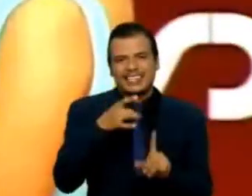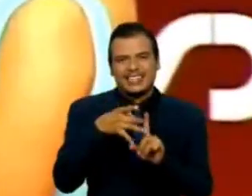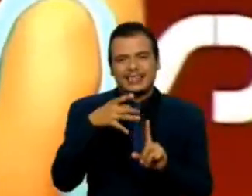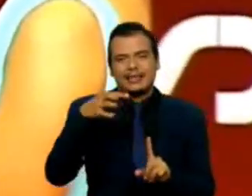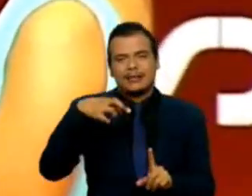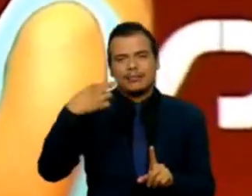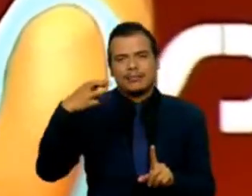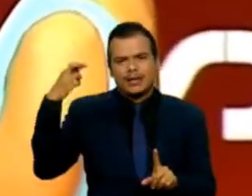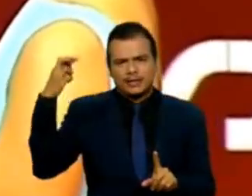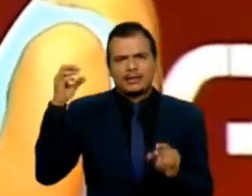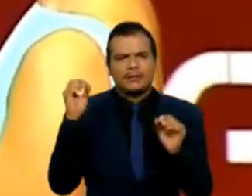quedó con el segundo puesto